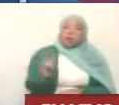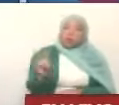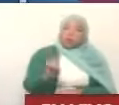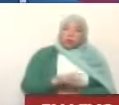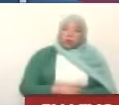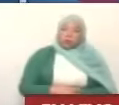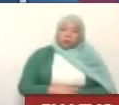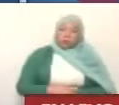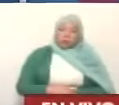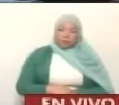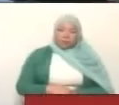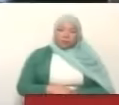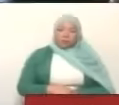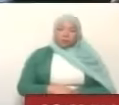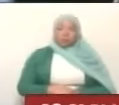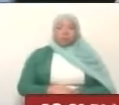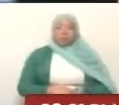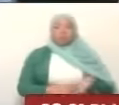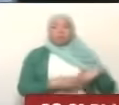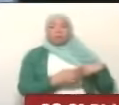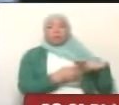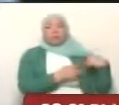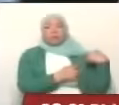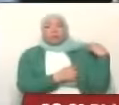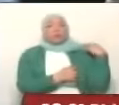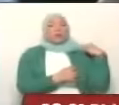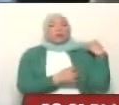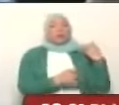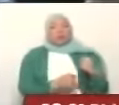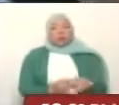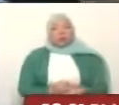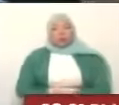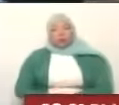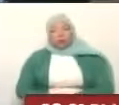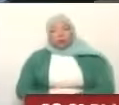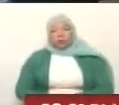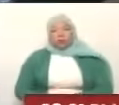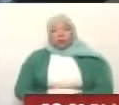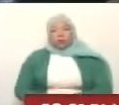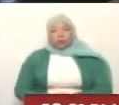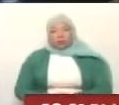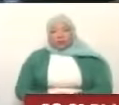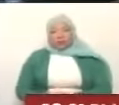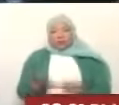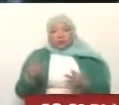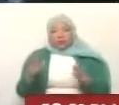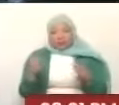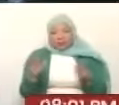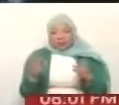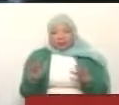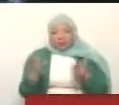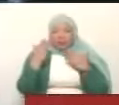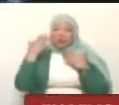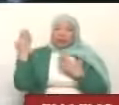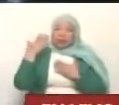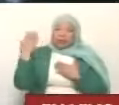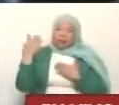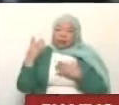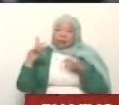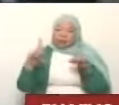presidente, rápidamente, es que a veces se miden los tiempos de los segmentos. Aquí está, la tenemos en pantalla, si la podemos